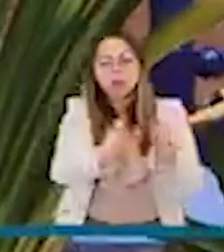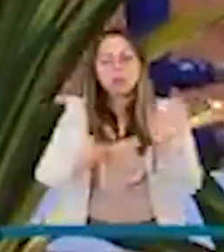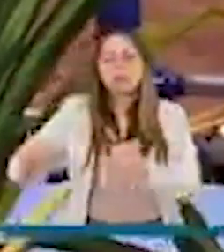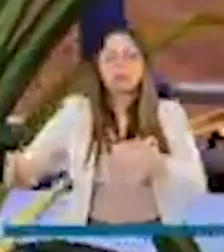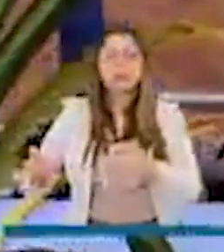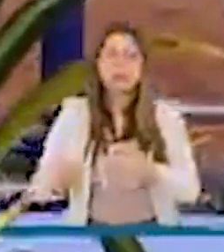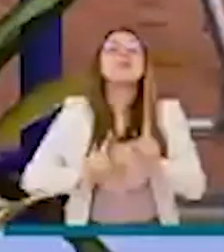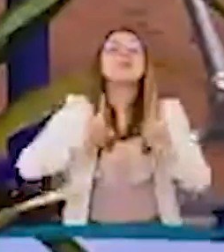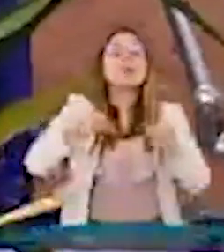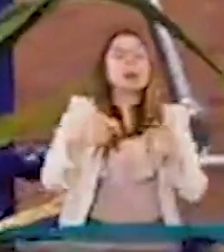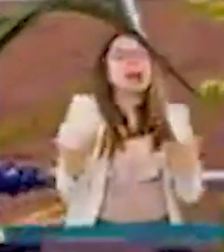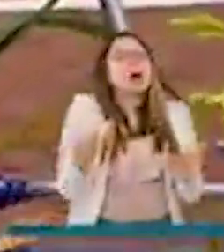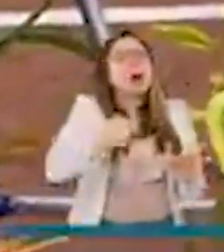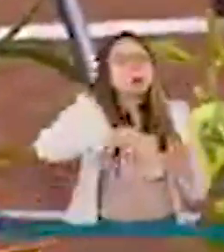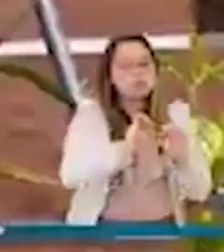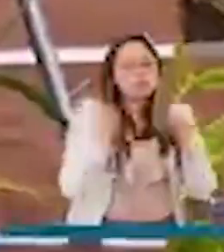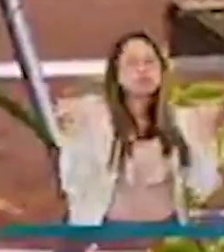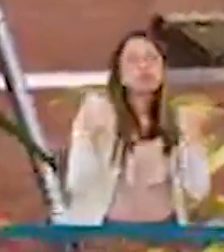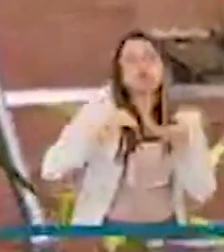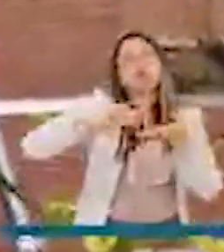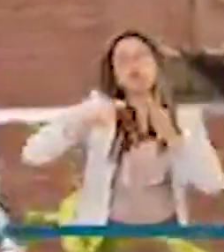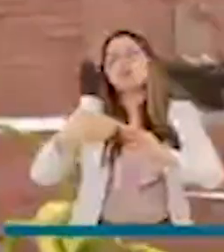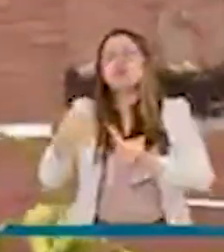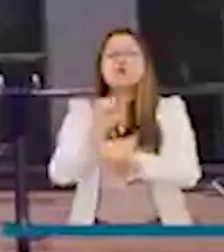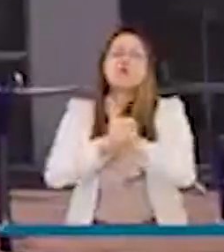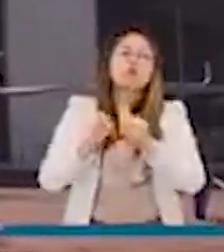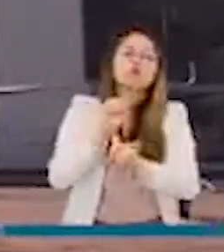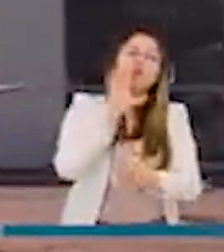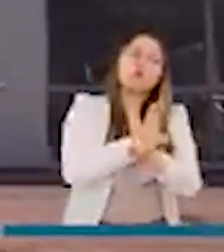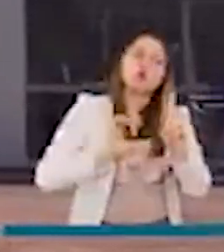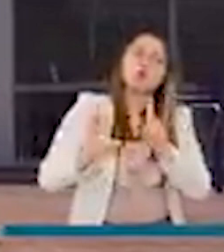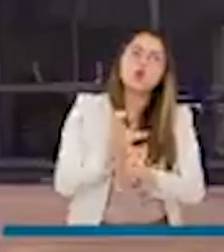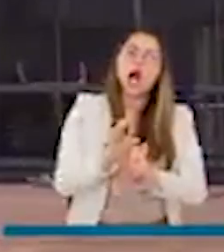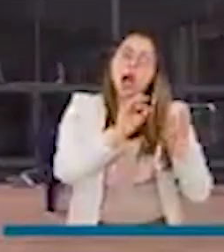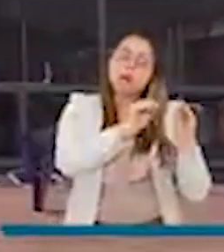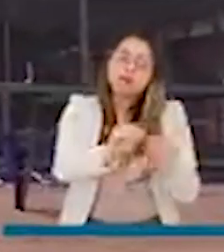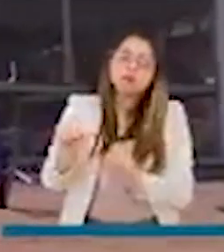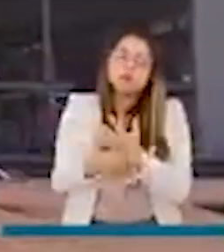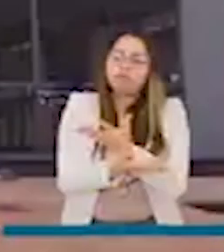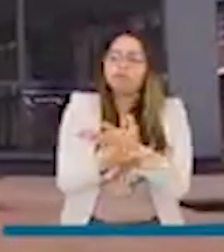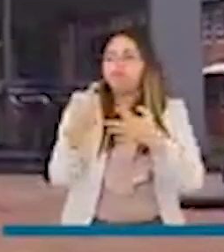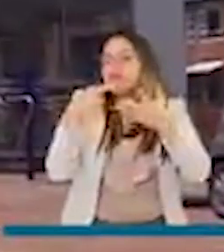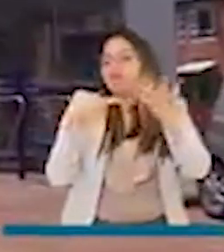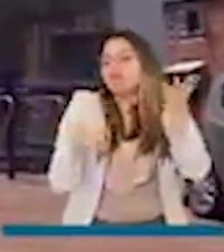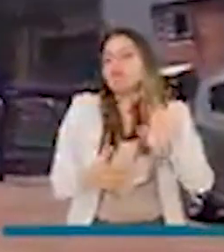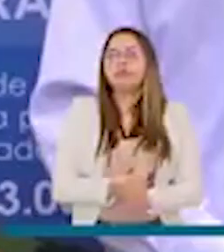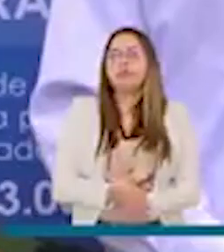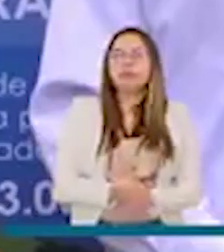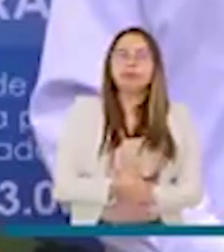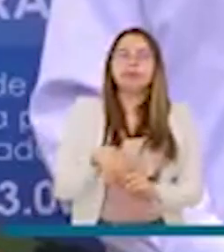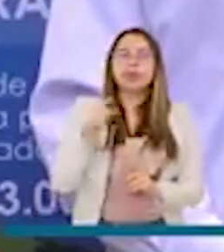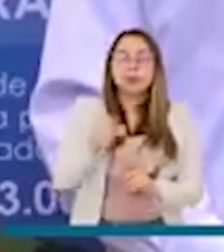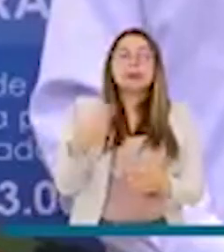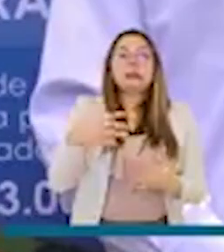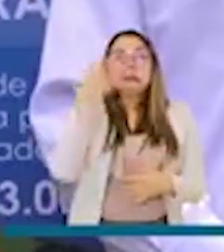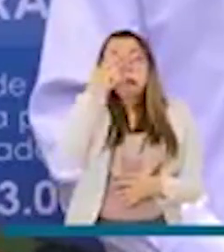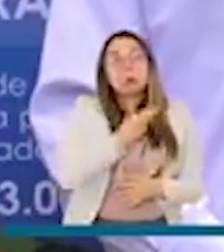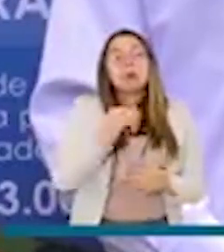los residentes del sector y servirá como escenario para actividades sociales culturales capacitaciones entre otras